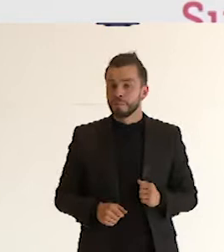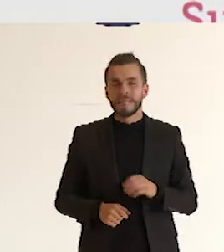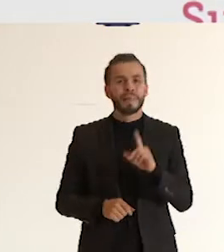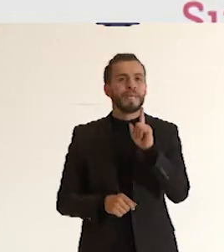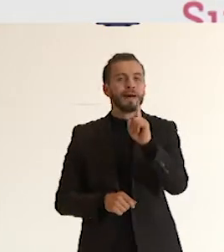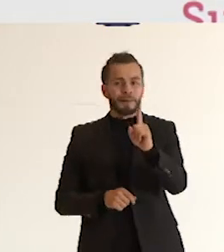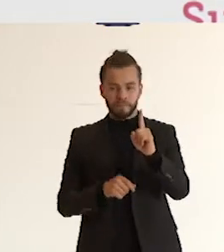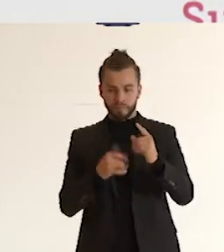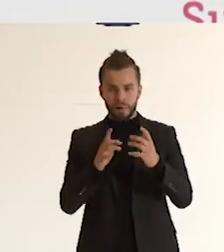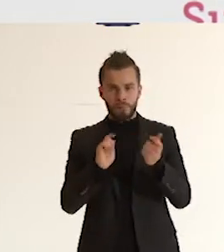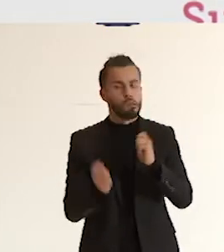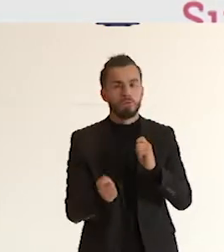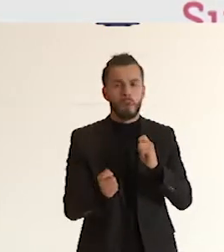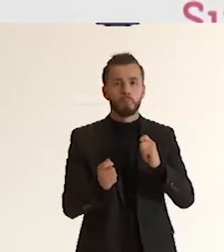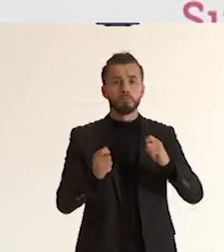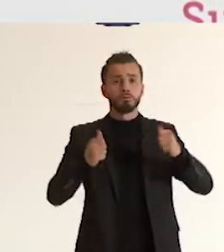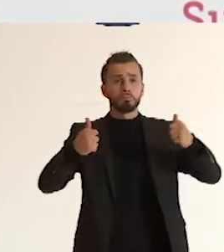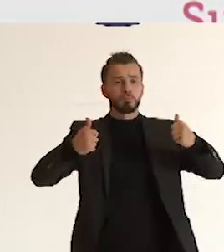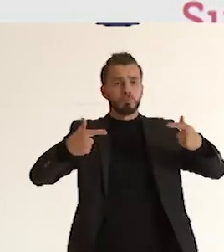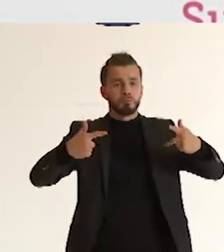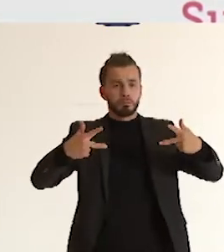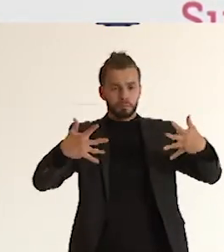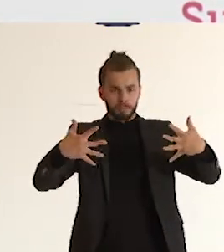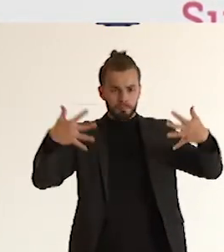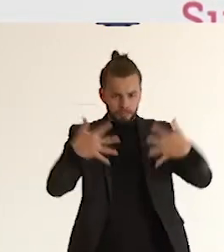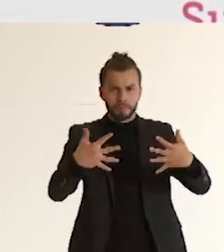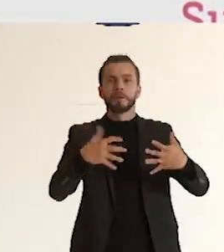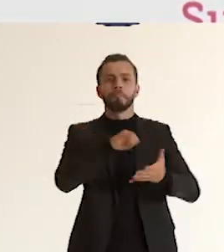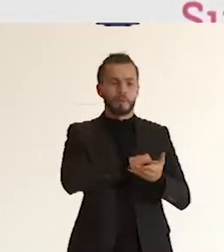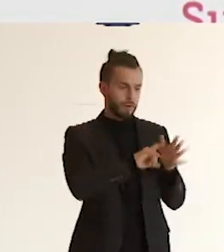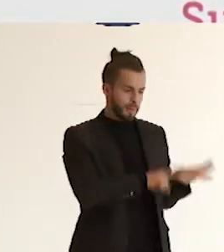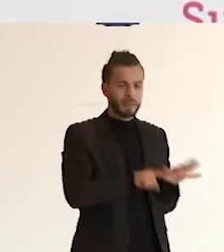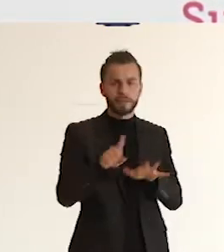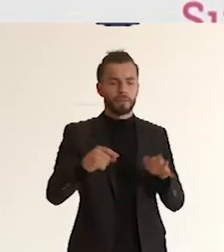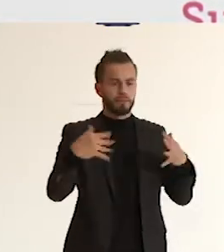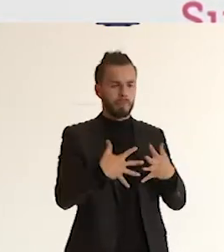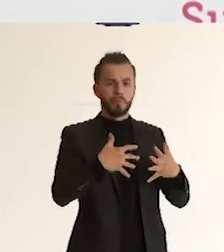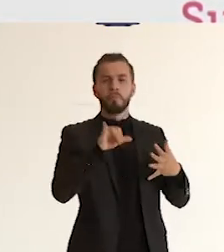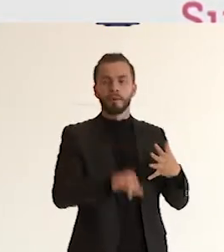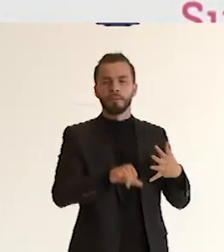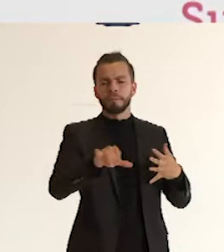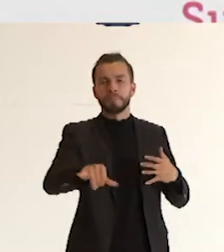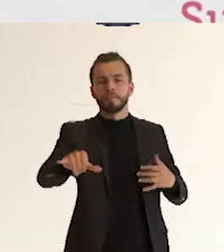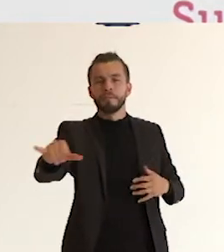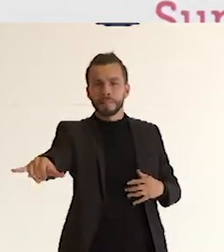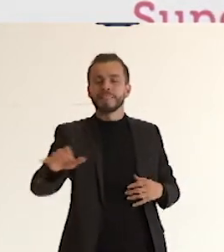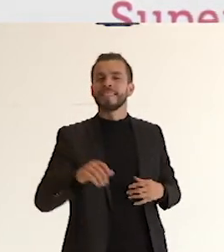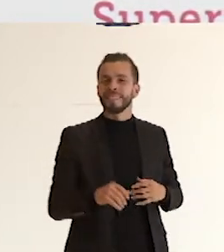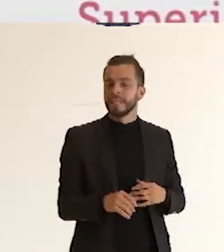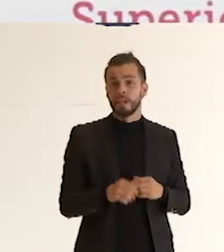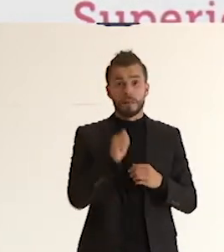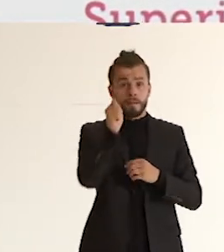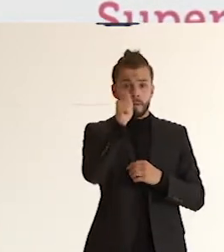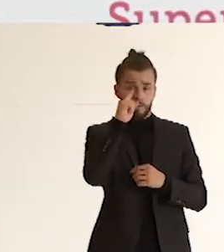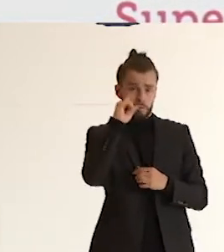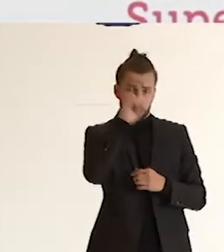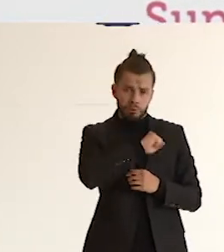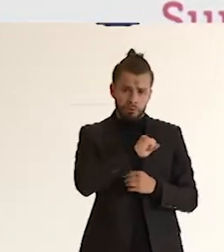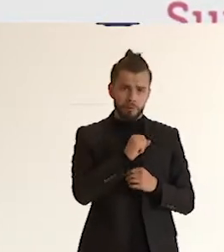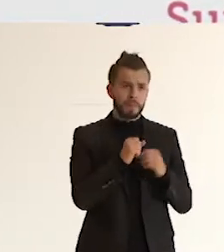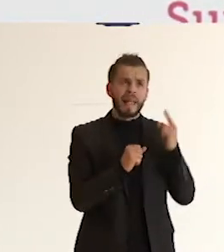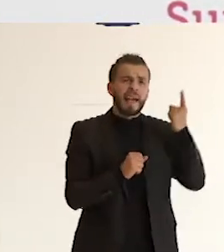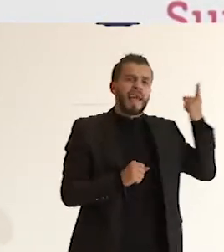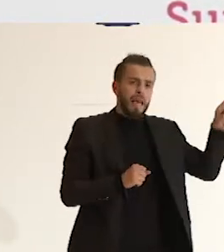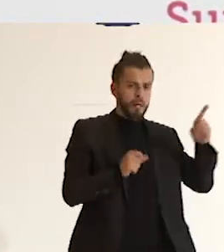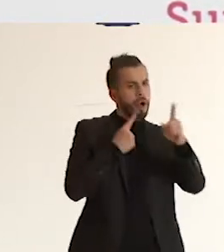que ya identificamos estos esta colección más grande ahí ustedes no pueden ver en qué consiste cada uno pero yo les voy a mostrar más